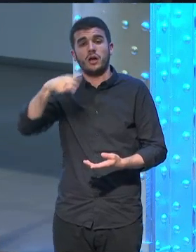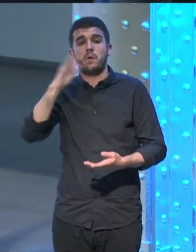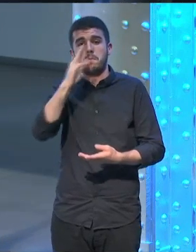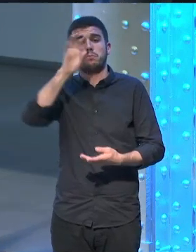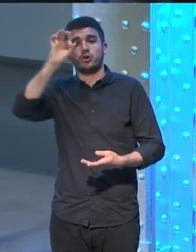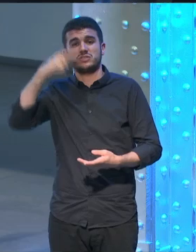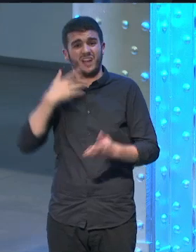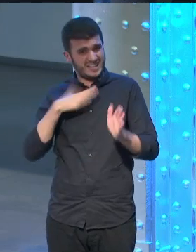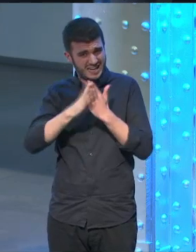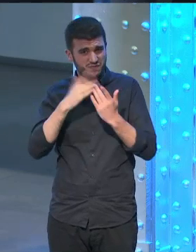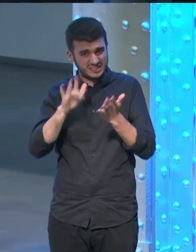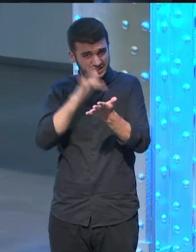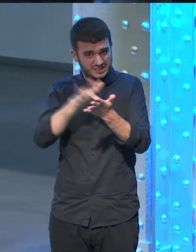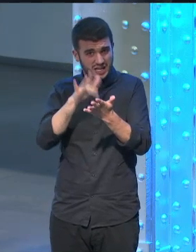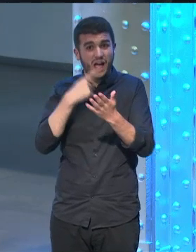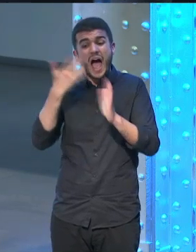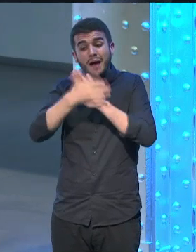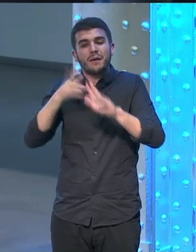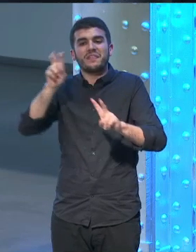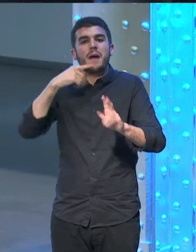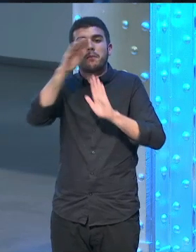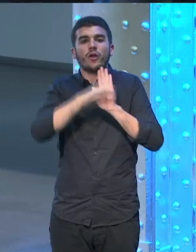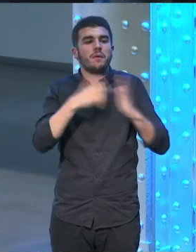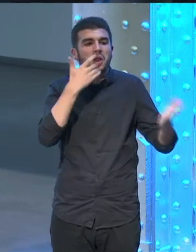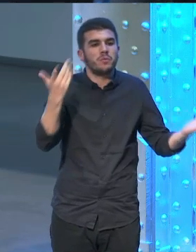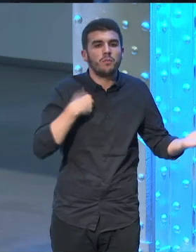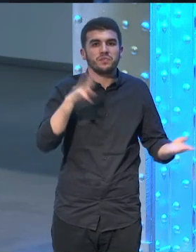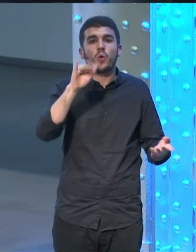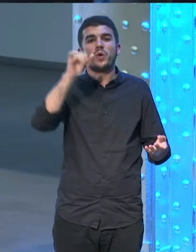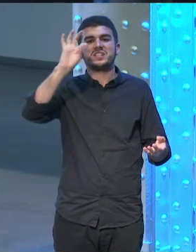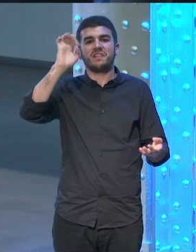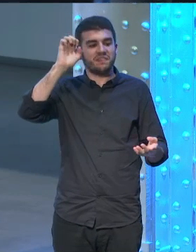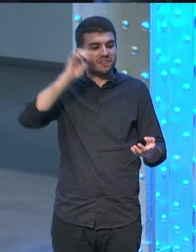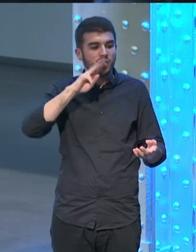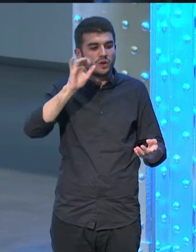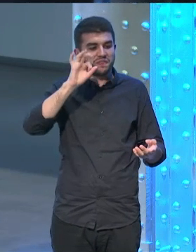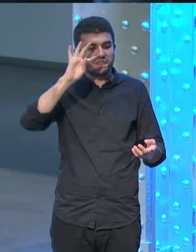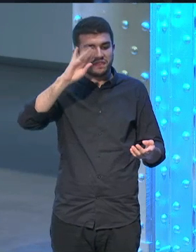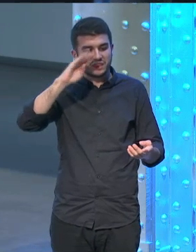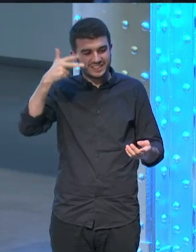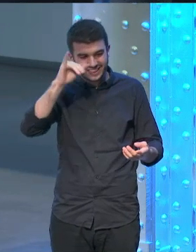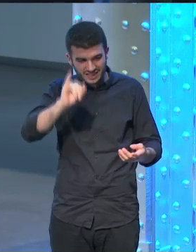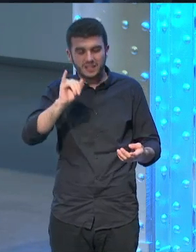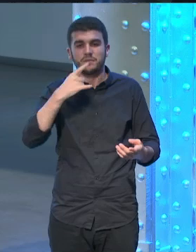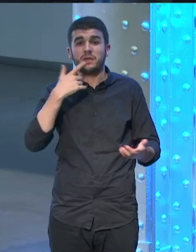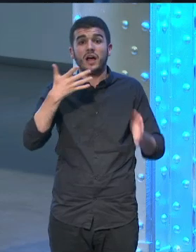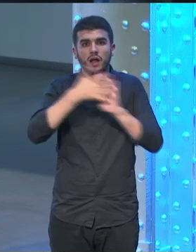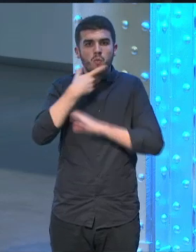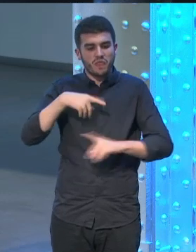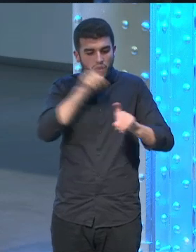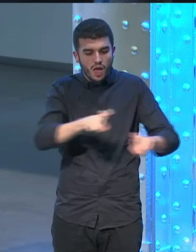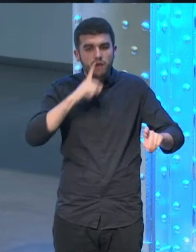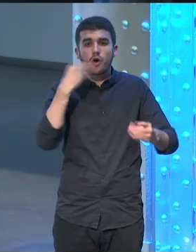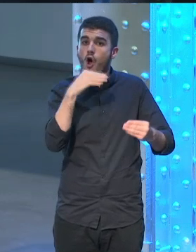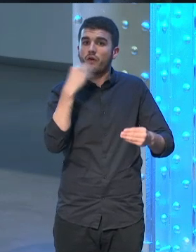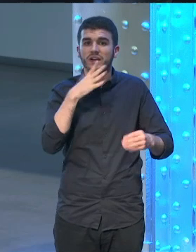lean, y que hablaba de que programas como WISTI es un ejemplo de esfuerzo internacional y que puede enseñar a jóvenes